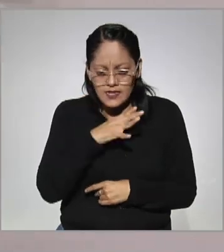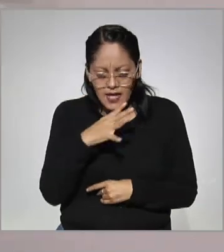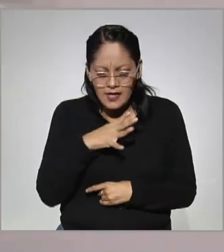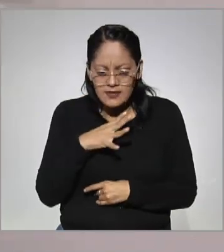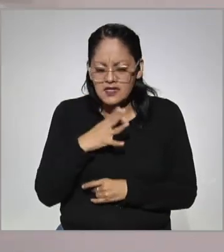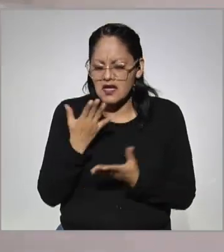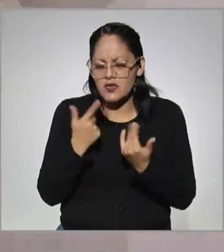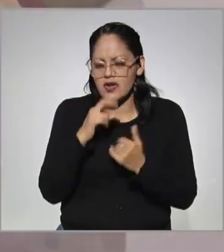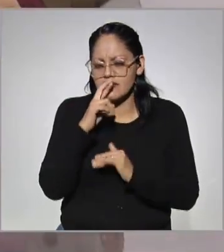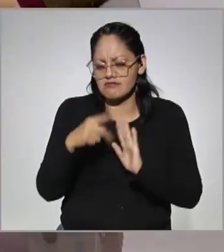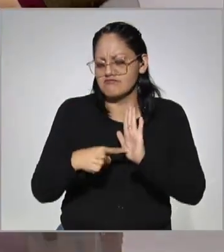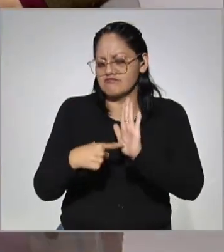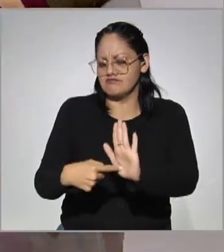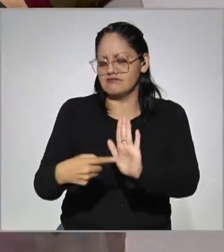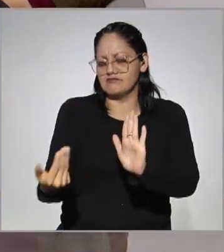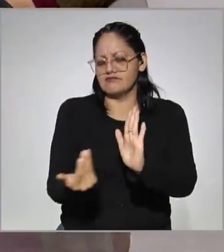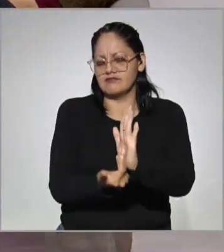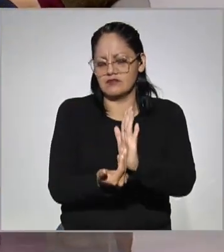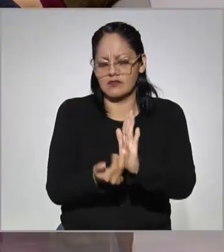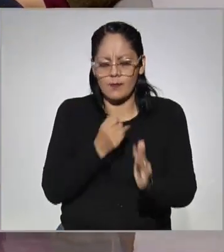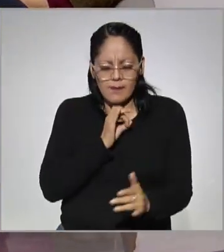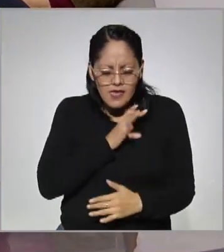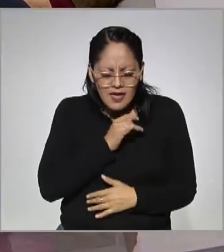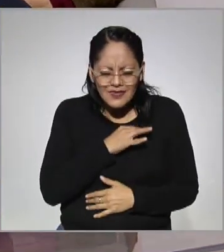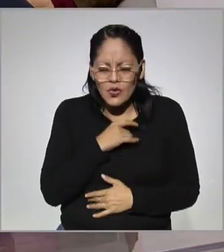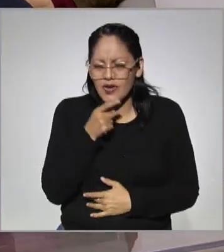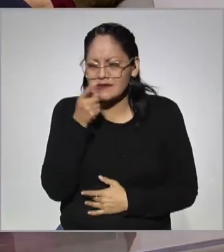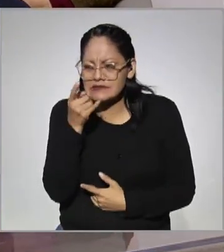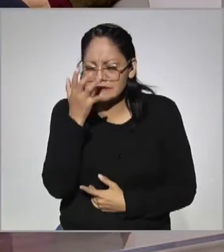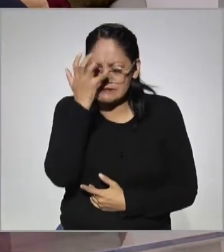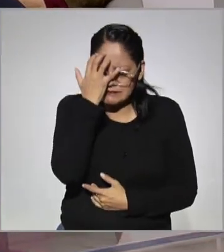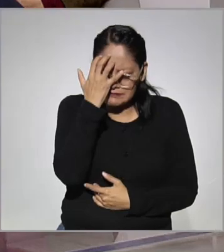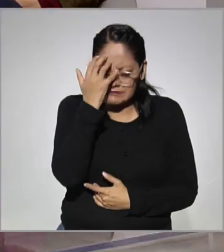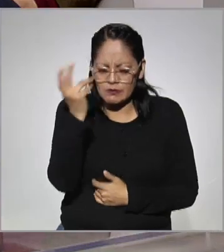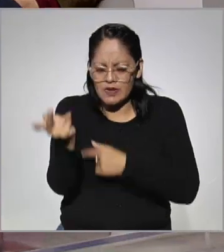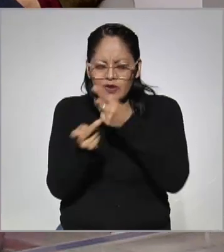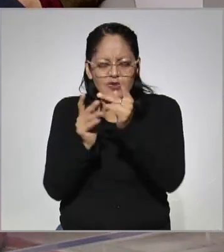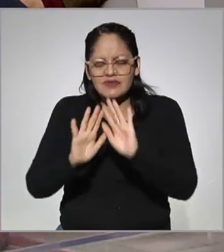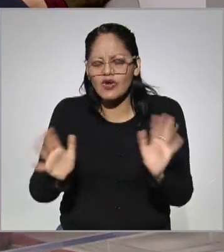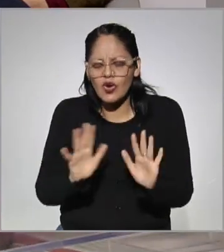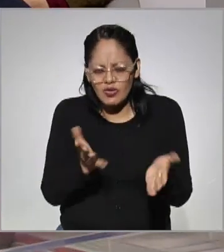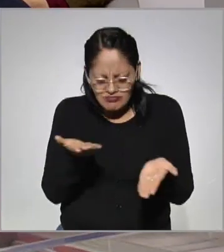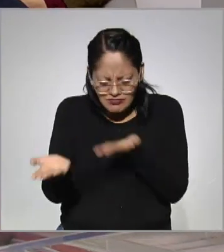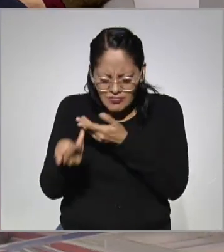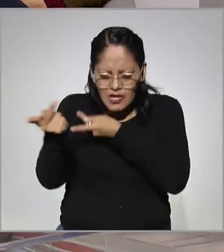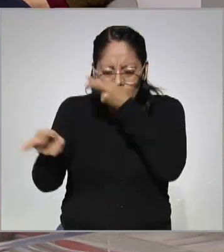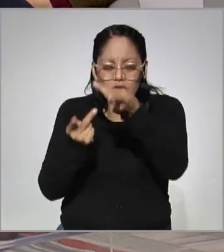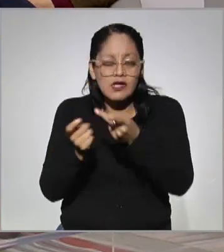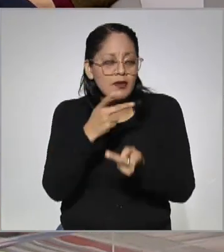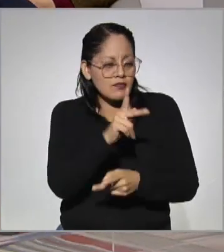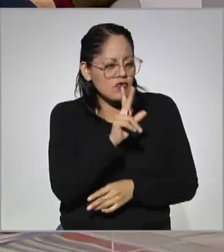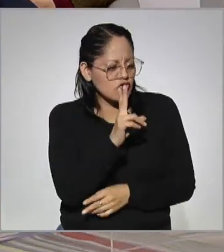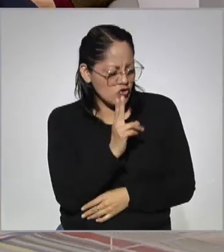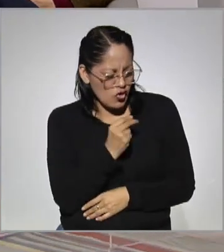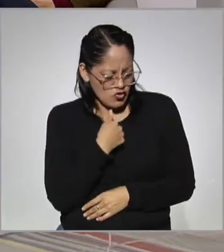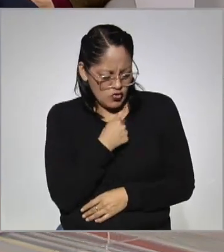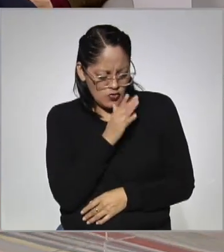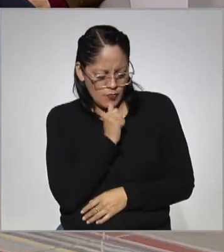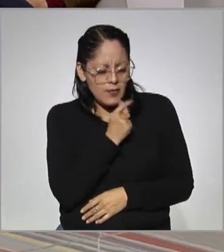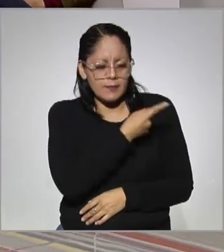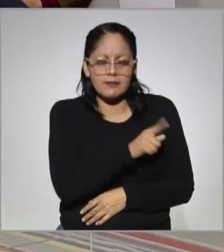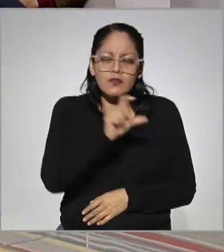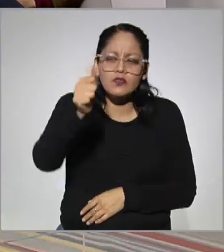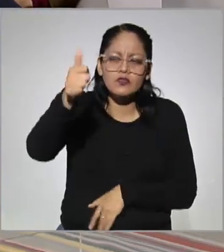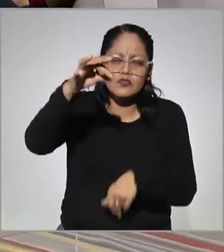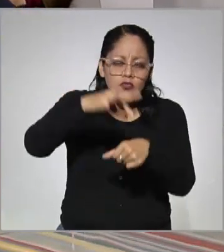problema en contestar. Perdamos este miedo de que les da como pena preguntar a los doctores y él te va a decir, no, pero te voy a referir con un ginecólogo que sí